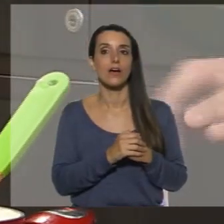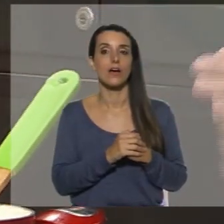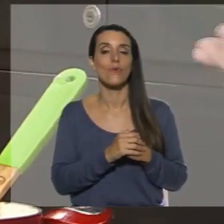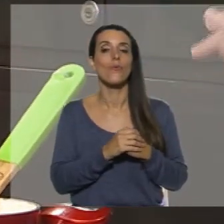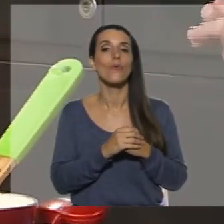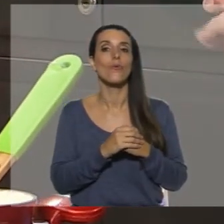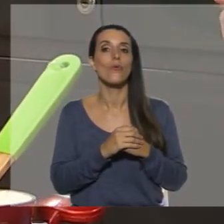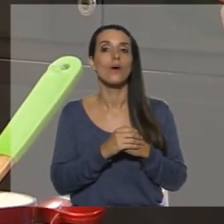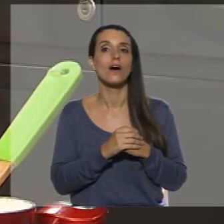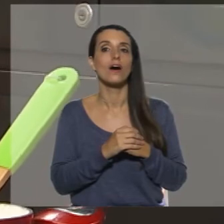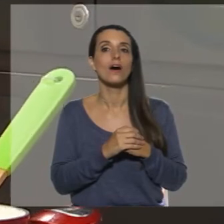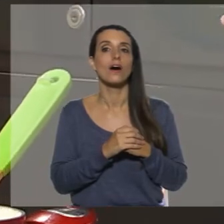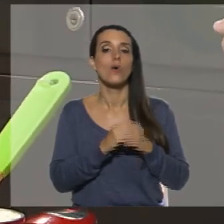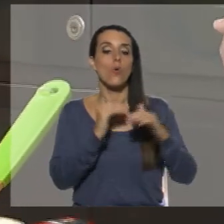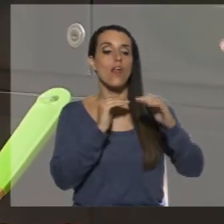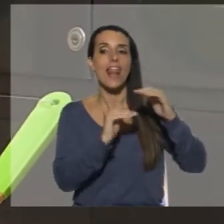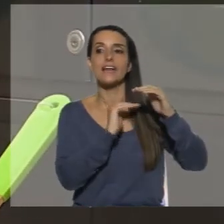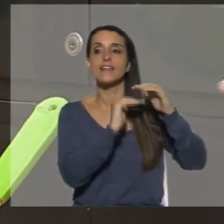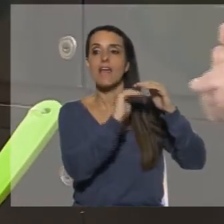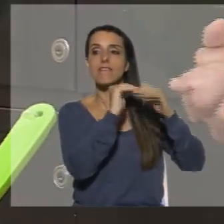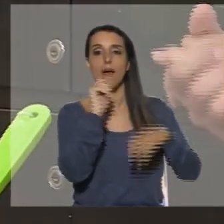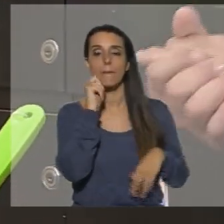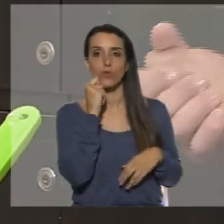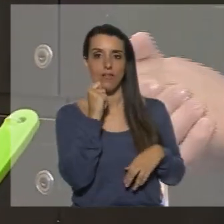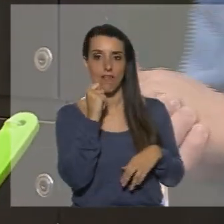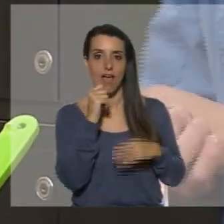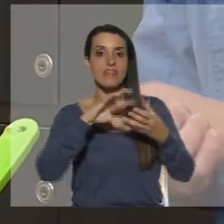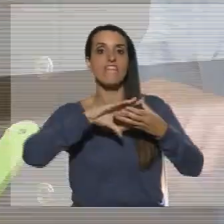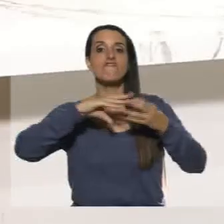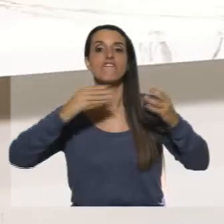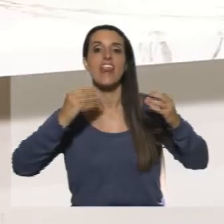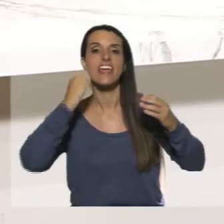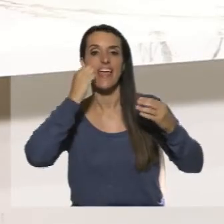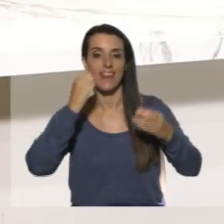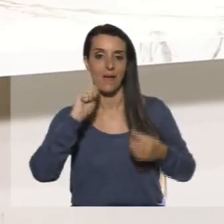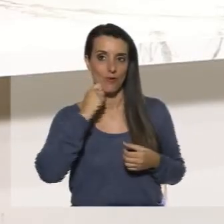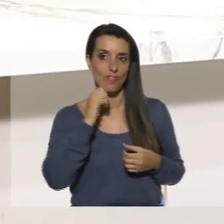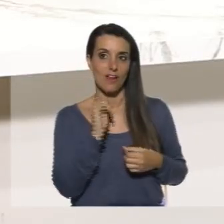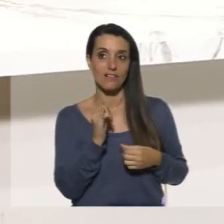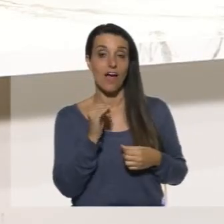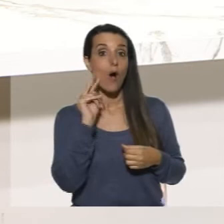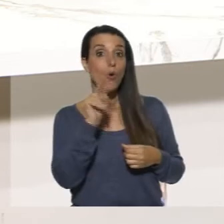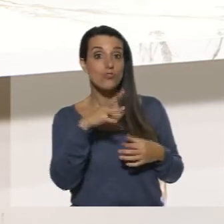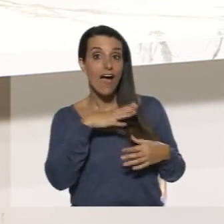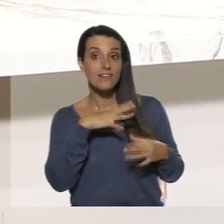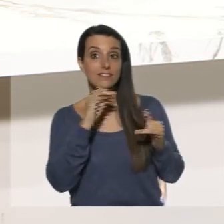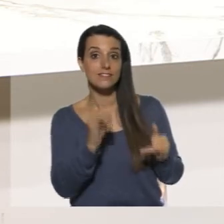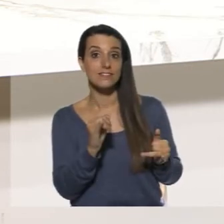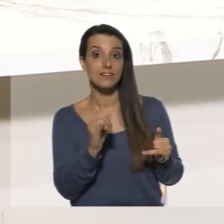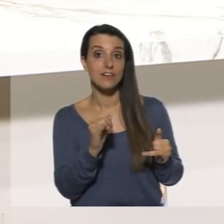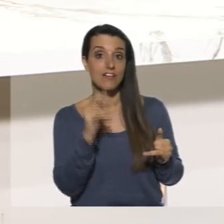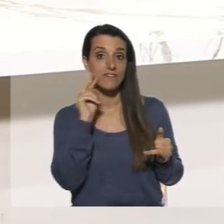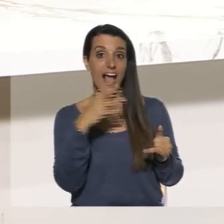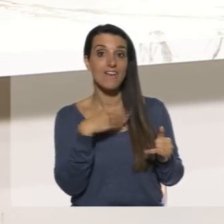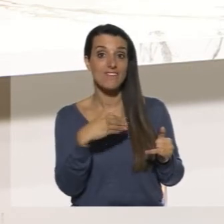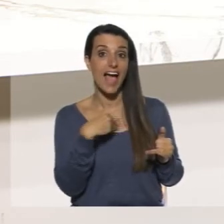Una lasaña de berenjenas, ¿sí? Parmigiana. Muy bien. ¡Ah, qué rico! Ya tenemos berenjenas todo, así que no hay ningún ya problema. Ya vi